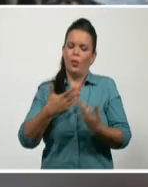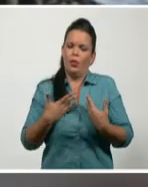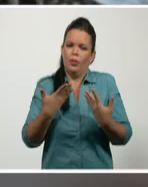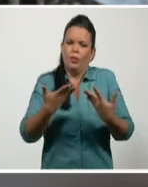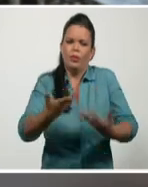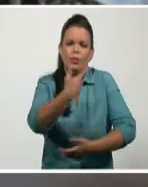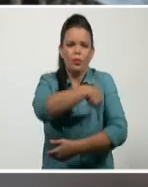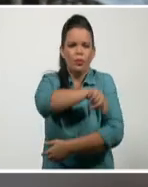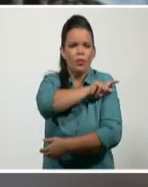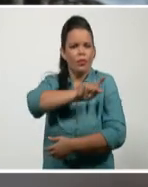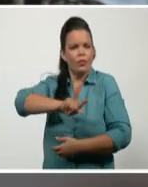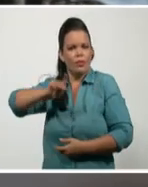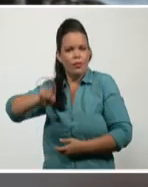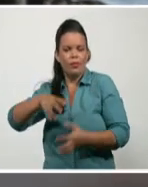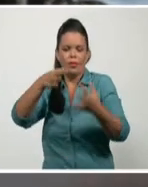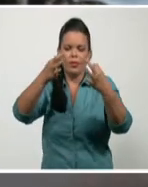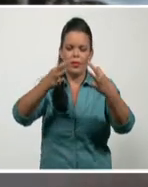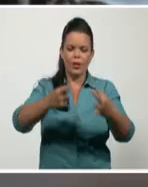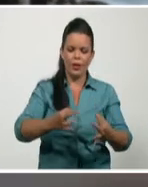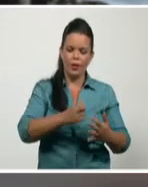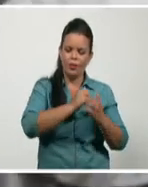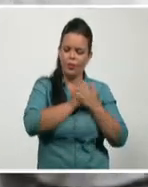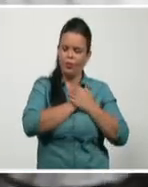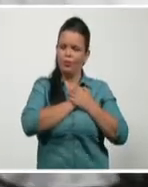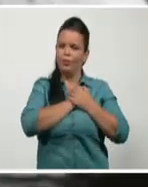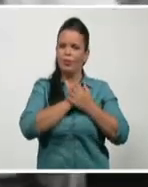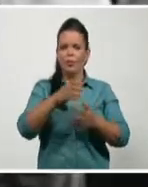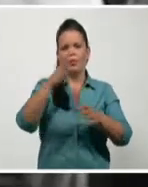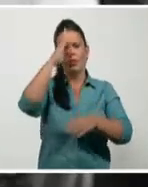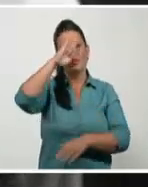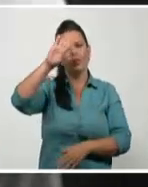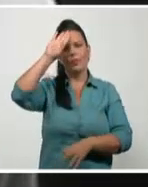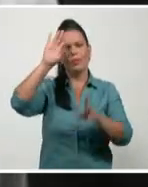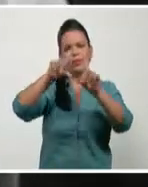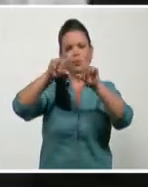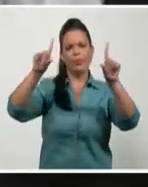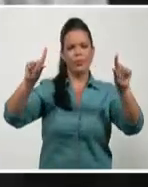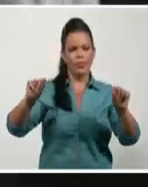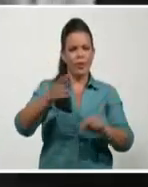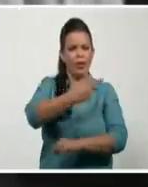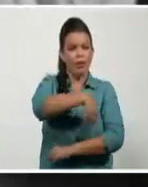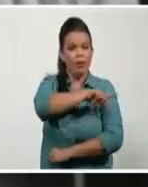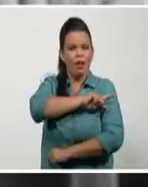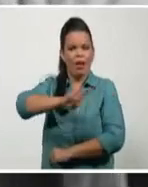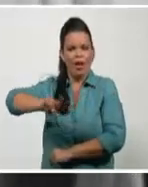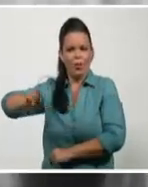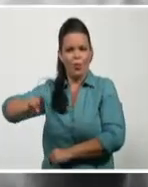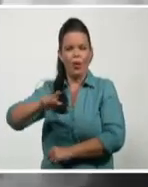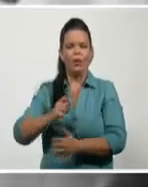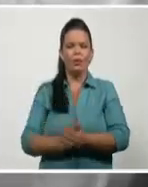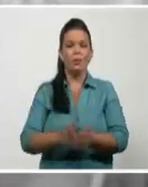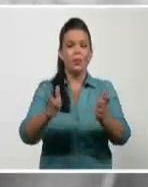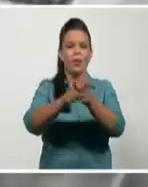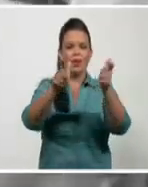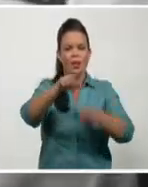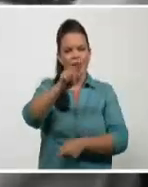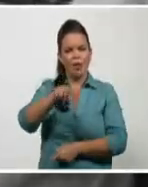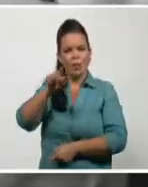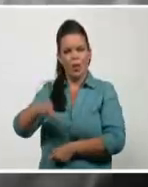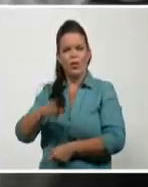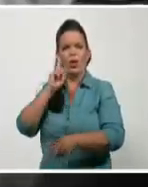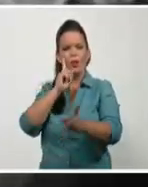un indiscutible amor a la patria y a las causas del pueblo. Quienes la conocieron la describen como una mujer delicada, pero